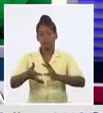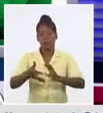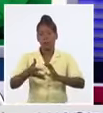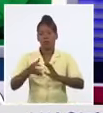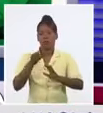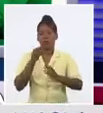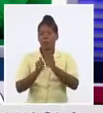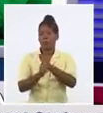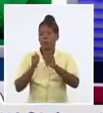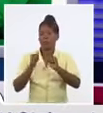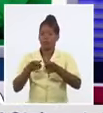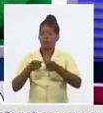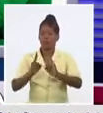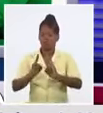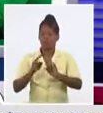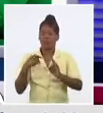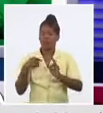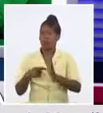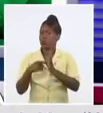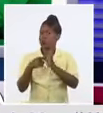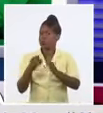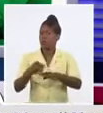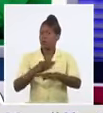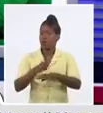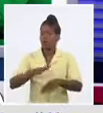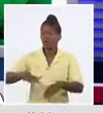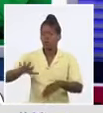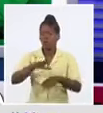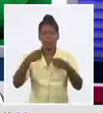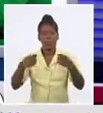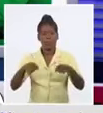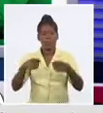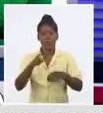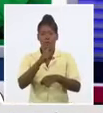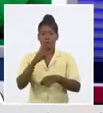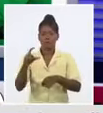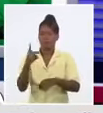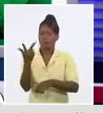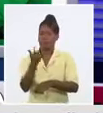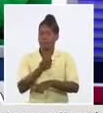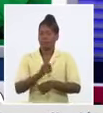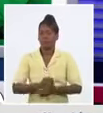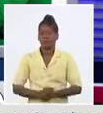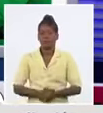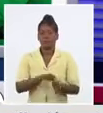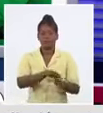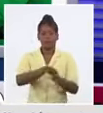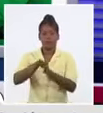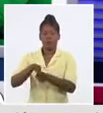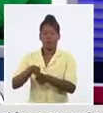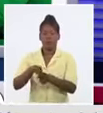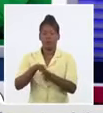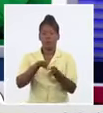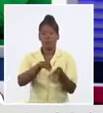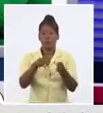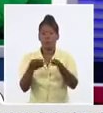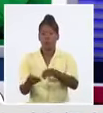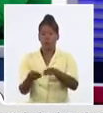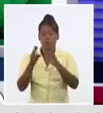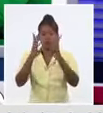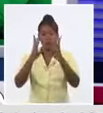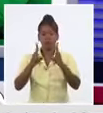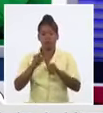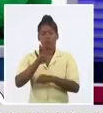porque hoy vamos a informar de, lamentablemente, 45 personas que fallecieron con COVID-19. Estamos